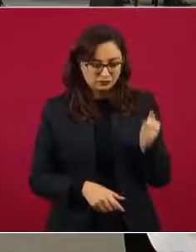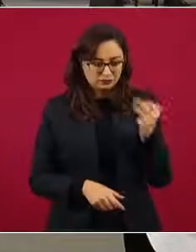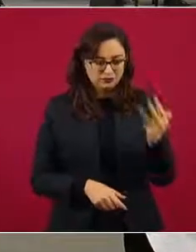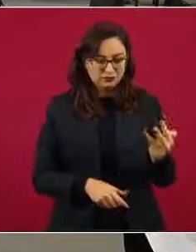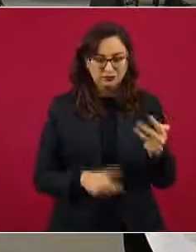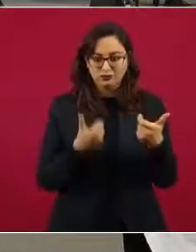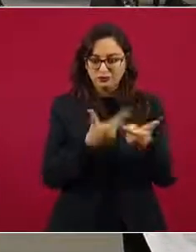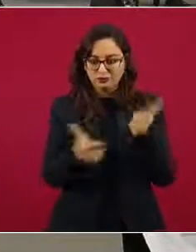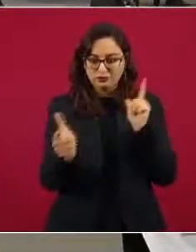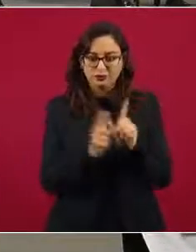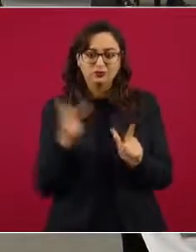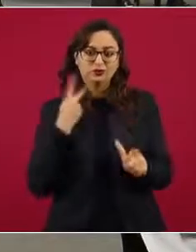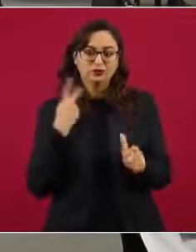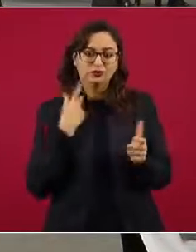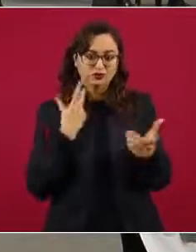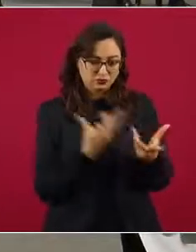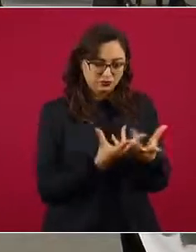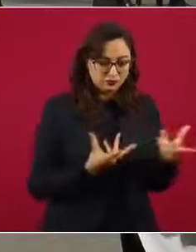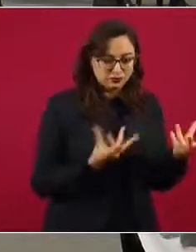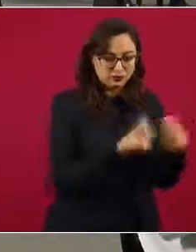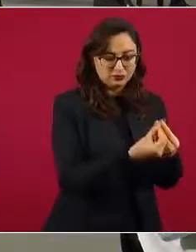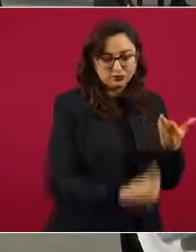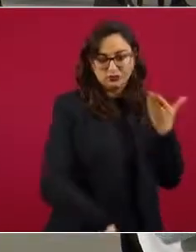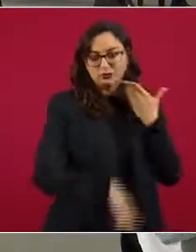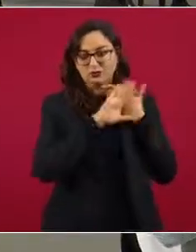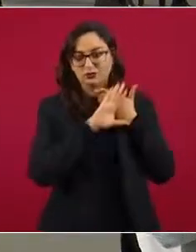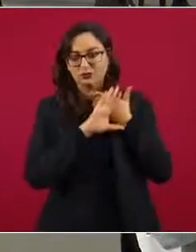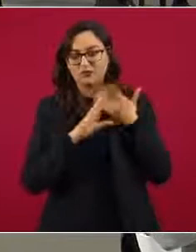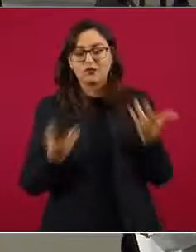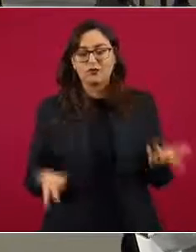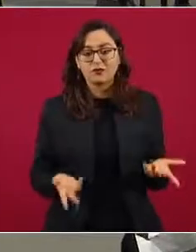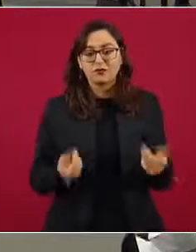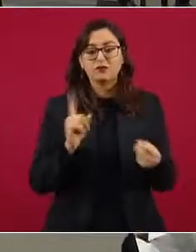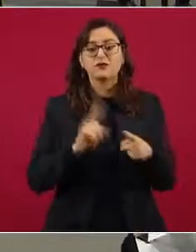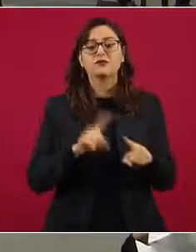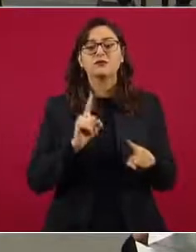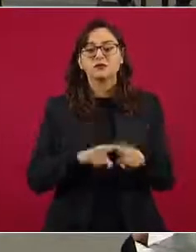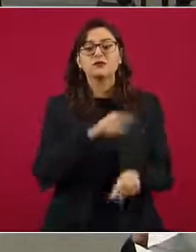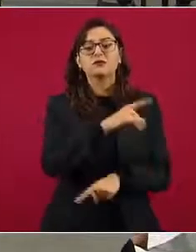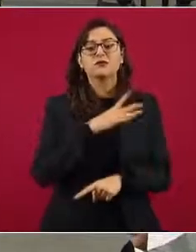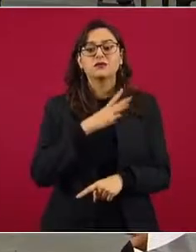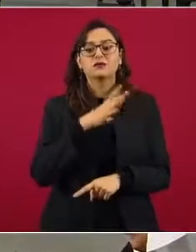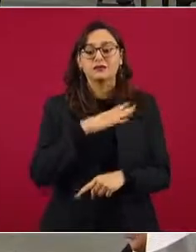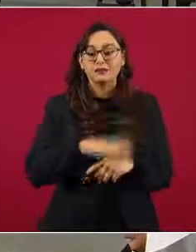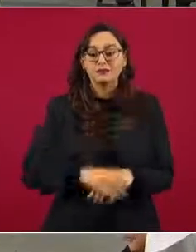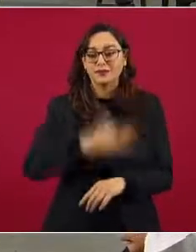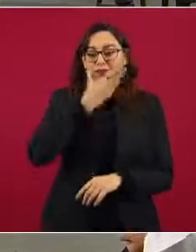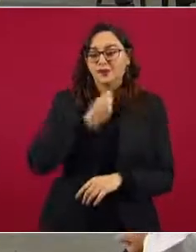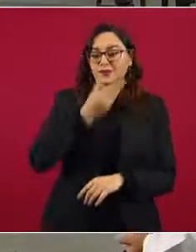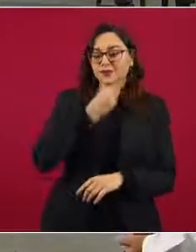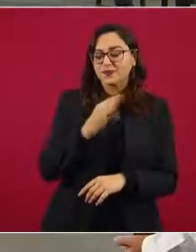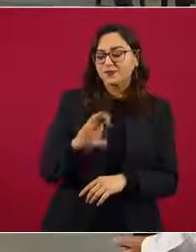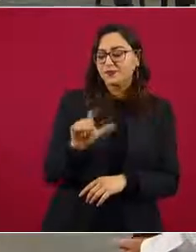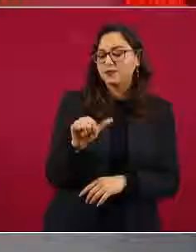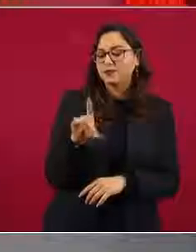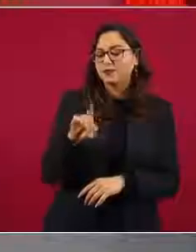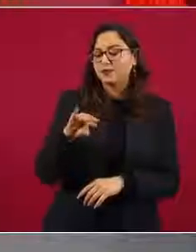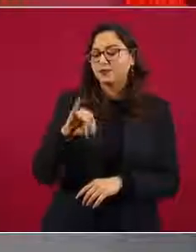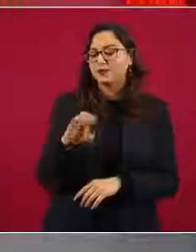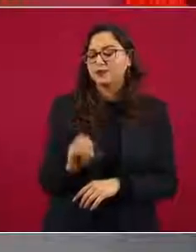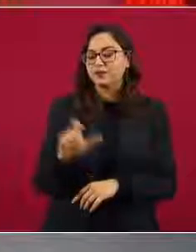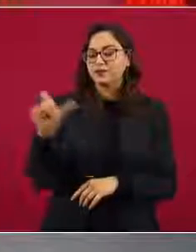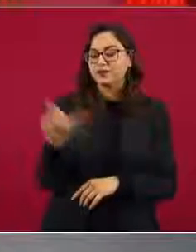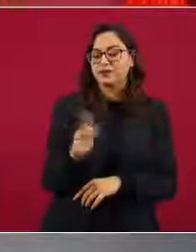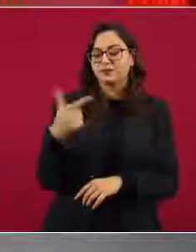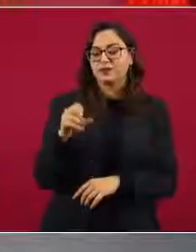que hicieron la alianza en contra de nosotros. Claudio X González. ¿Quién es el jefe